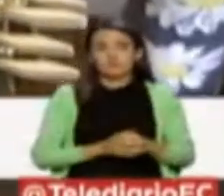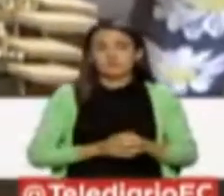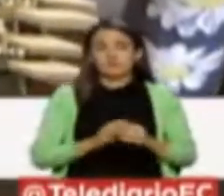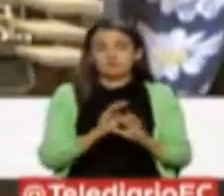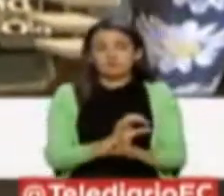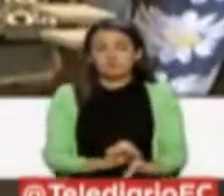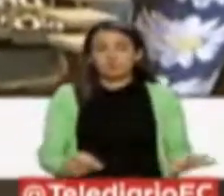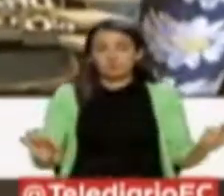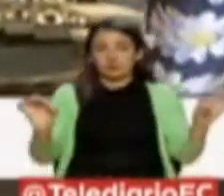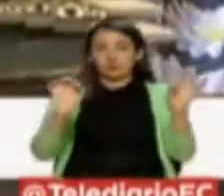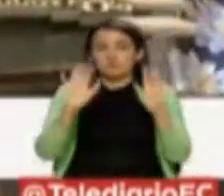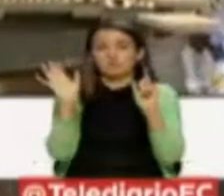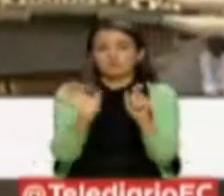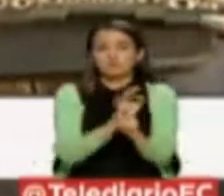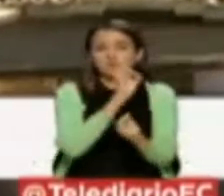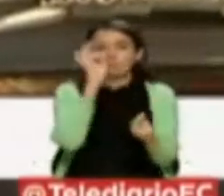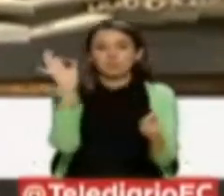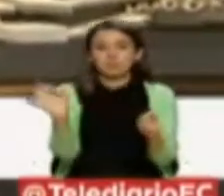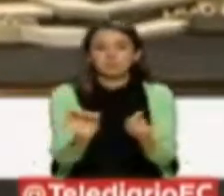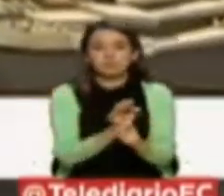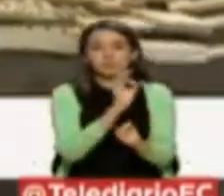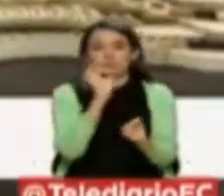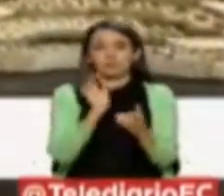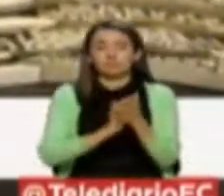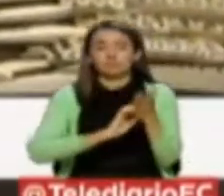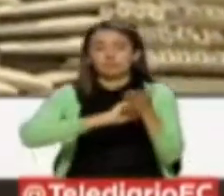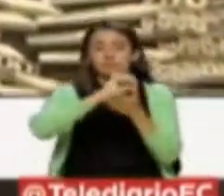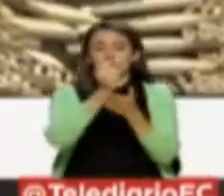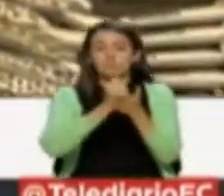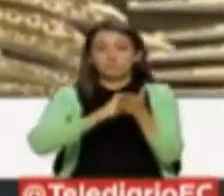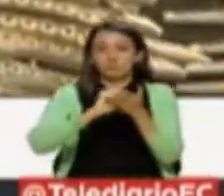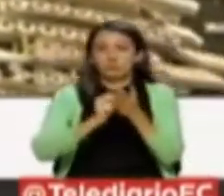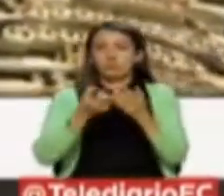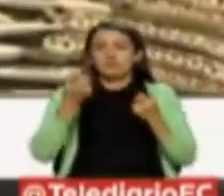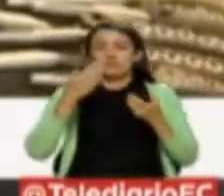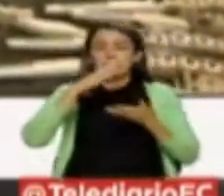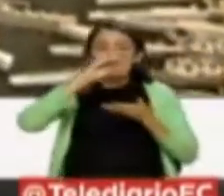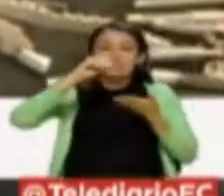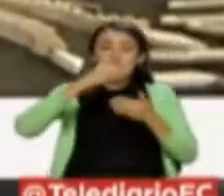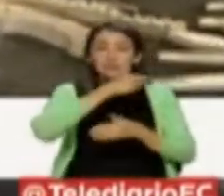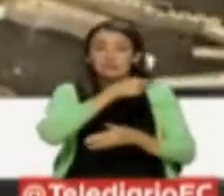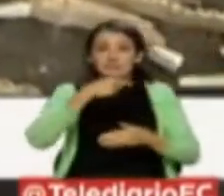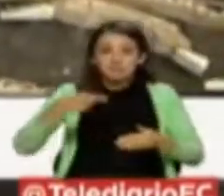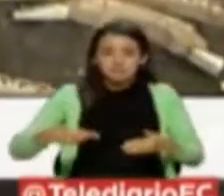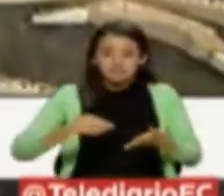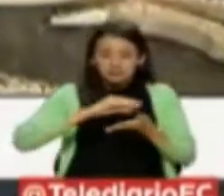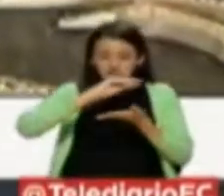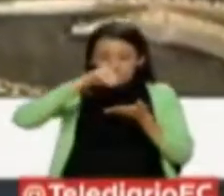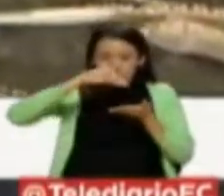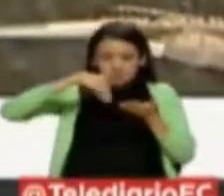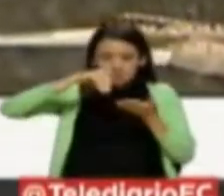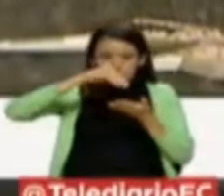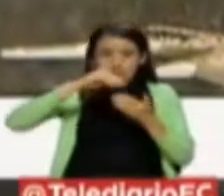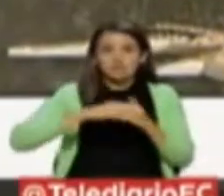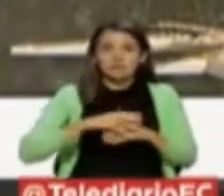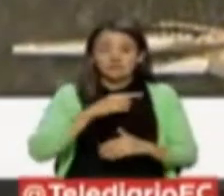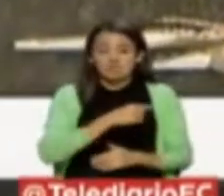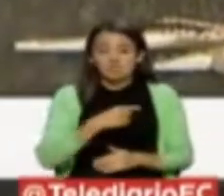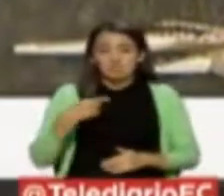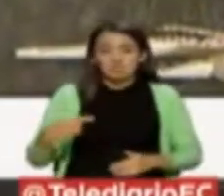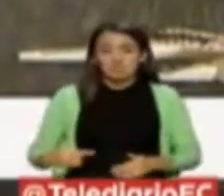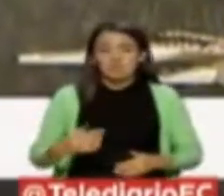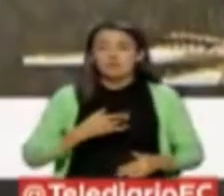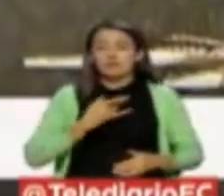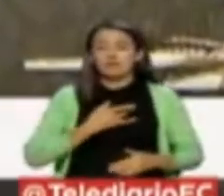cadena, hilos, rapidógrafos, tinta china, pintura y lo que es más importante, el amor al